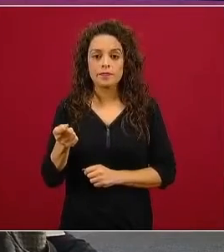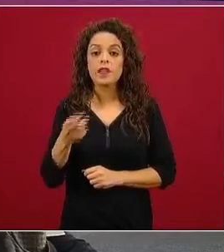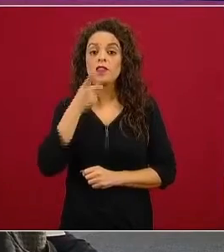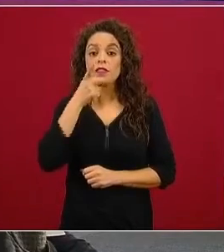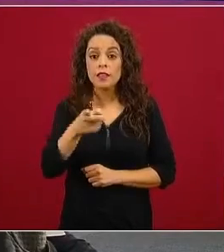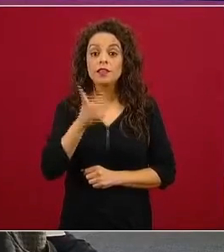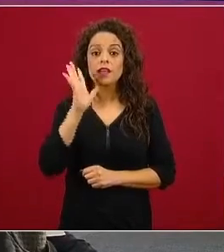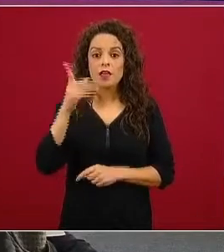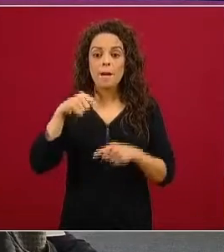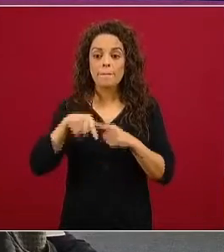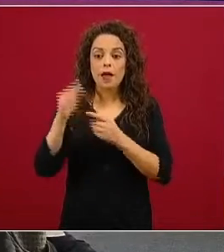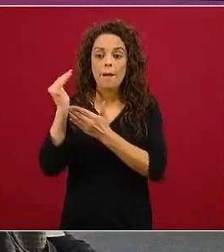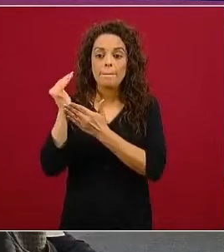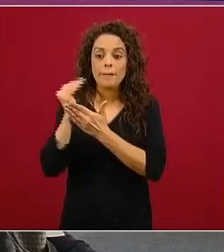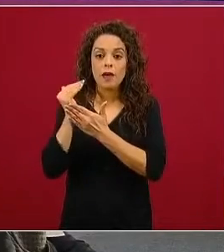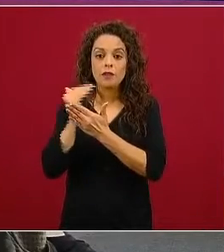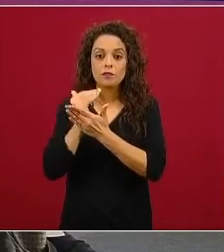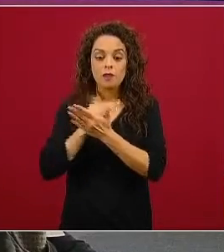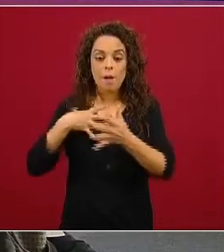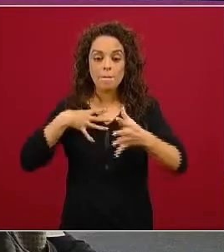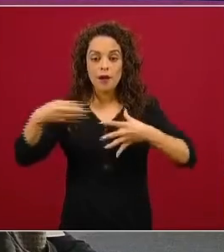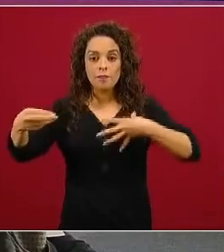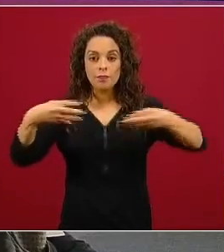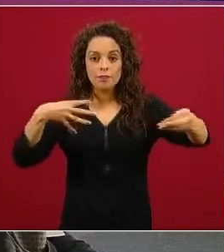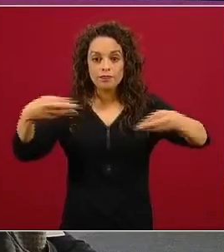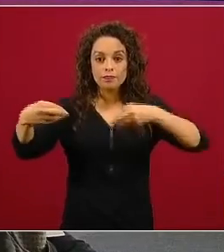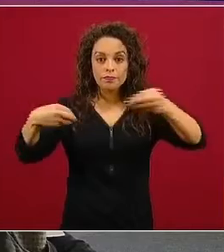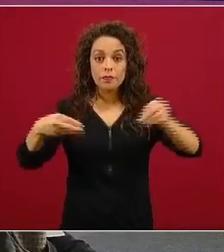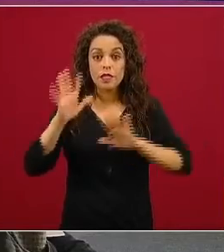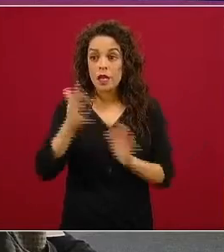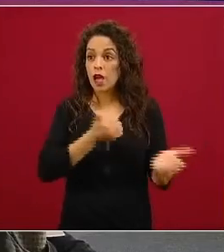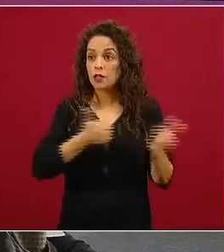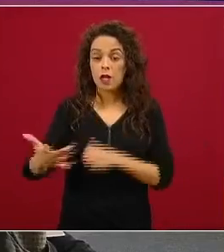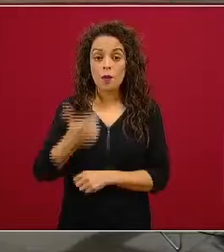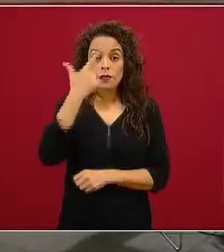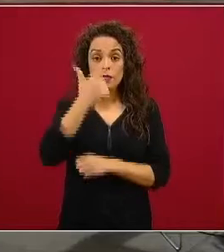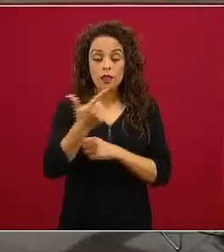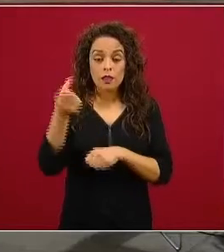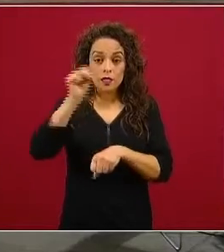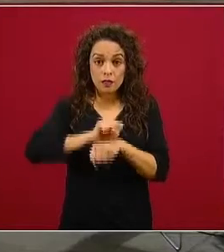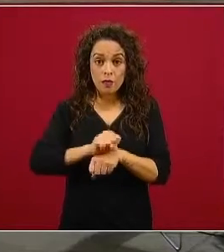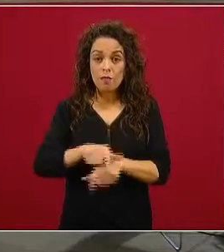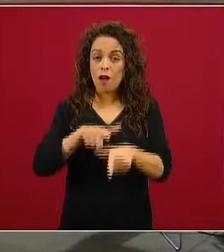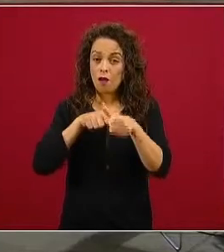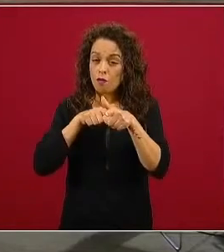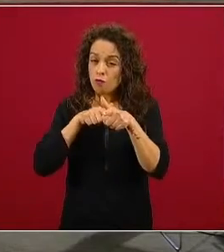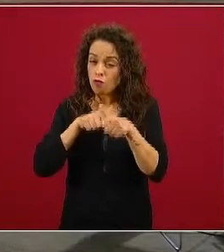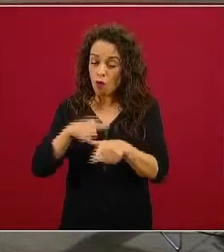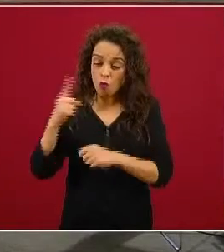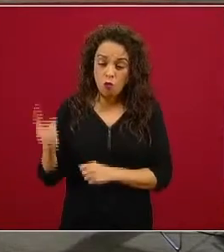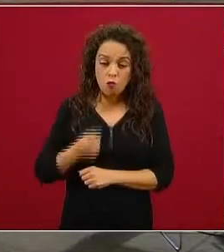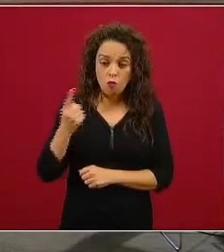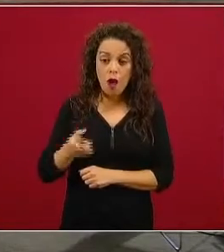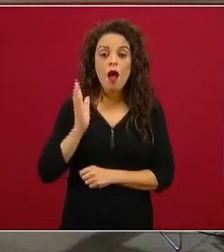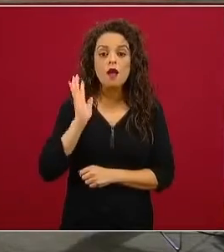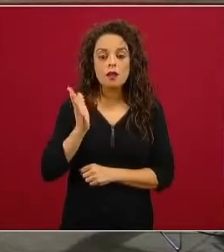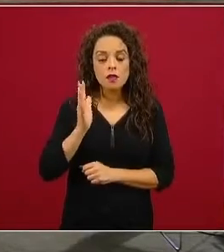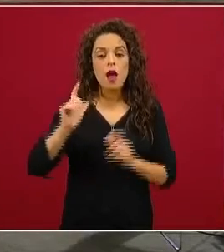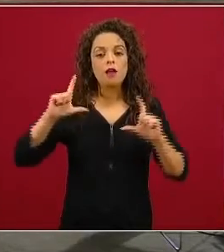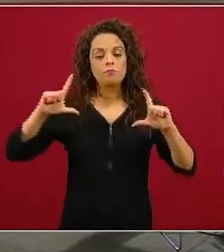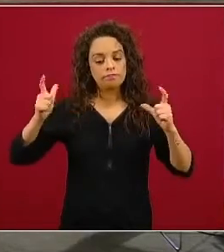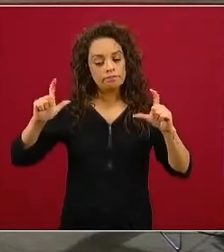semana 29 y desde entonces ha ido reduciendo y abrimos esta semana 36 desde la